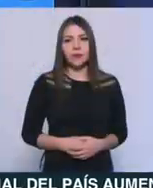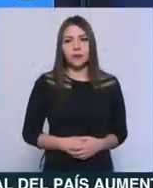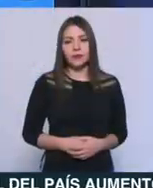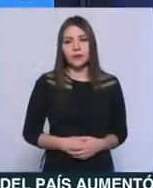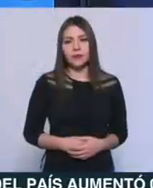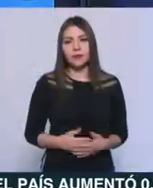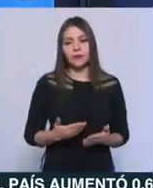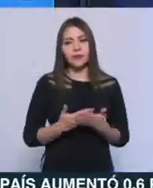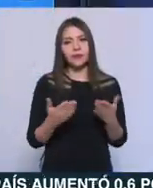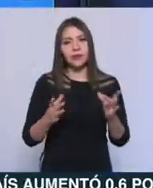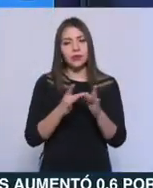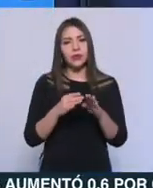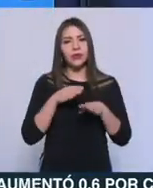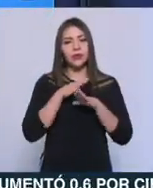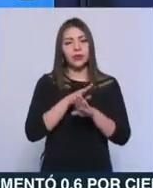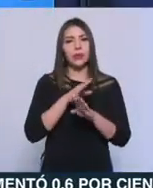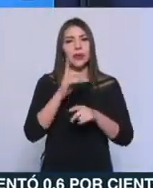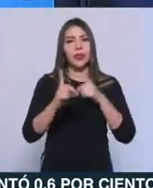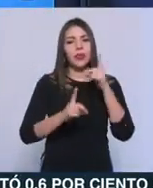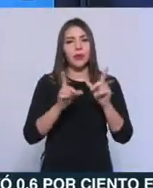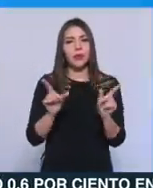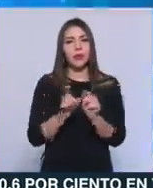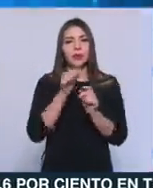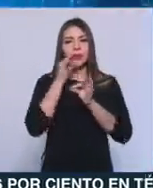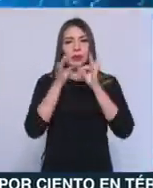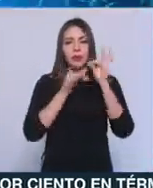Adelante, estas son las breves del 21.